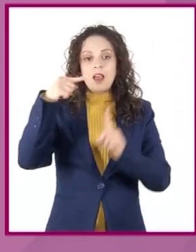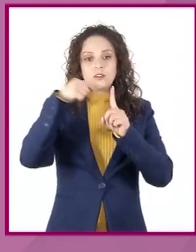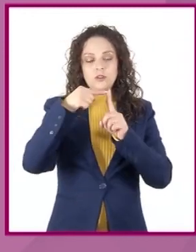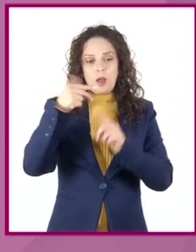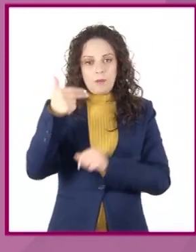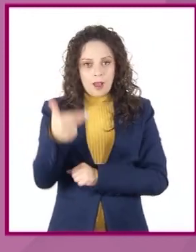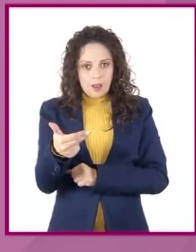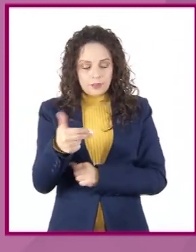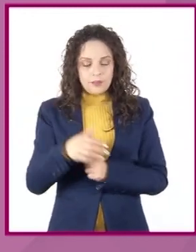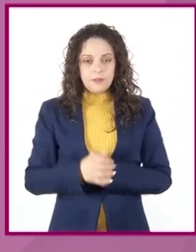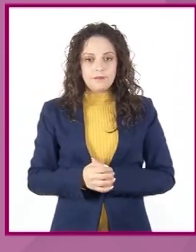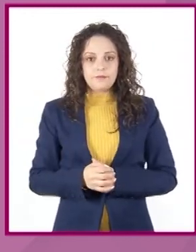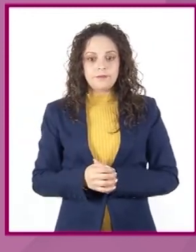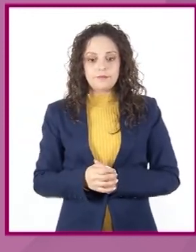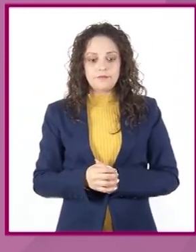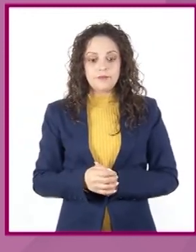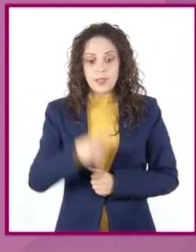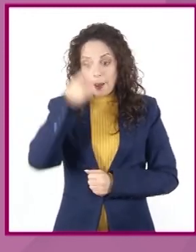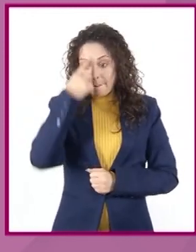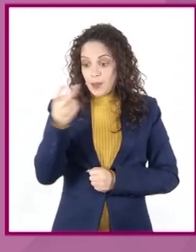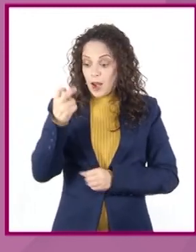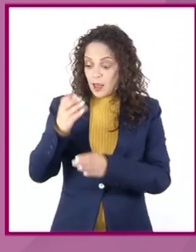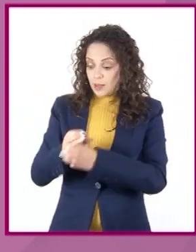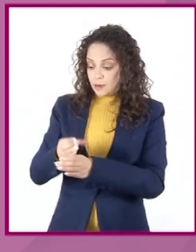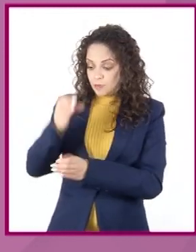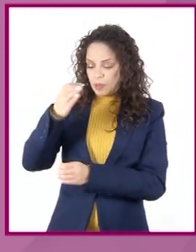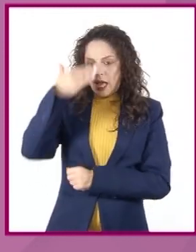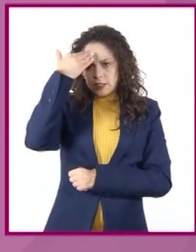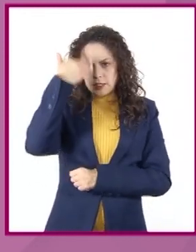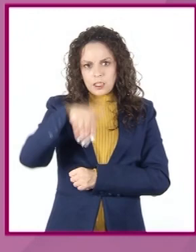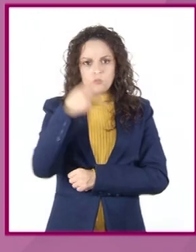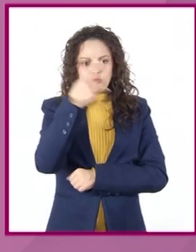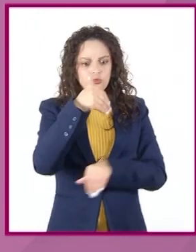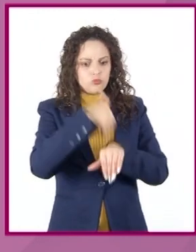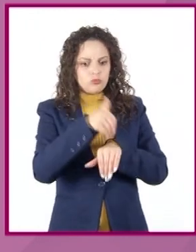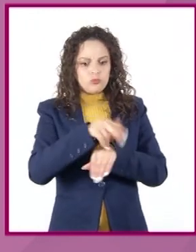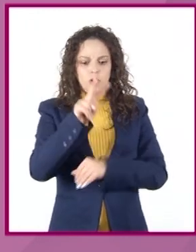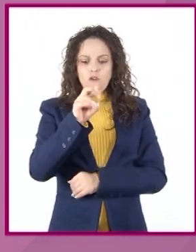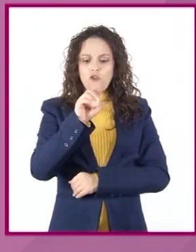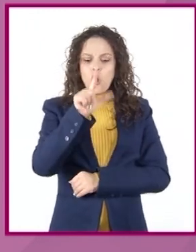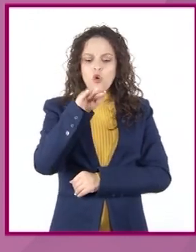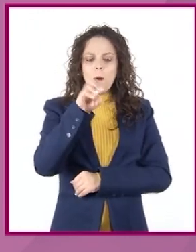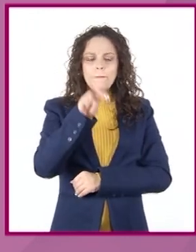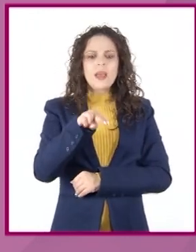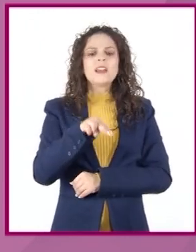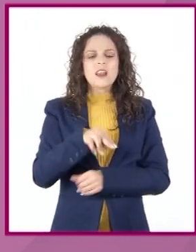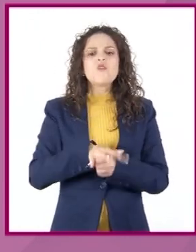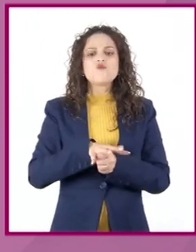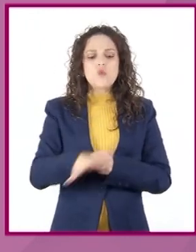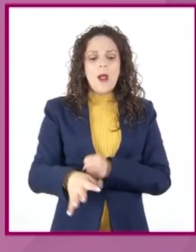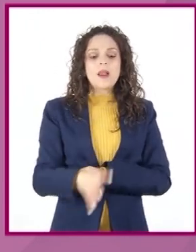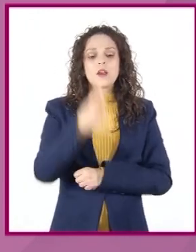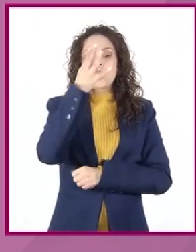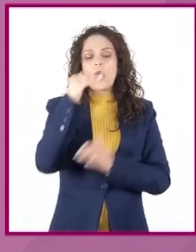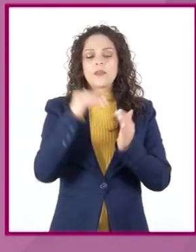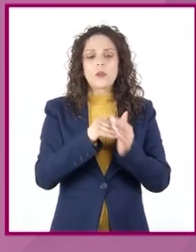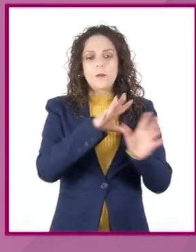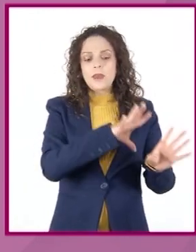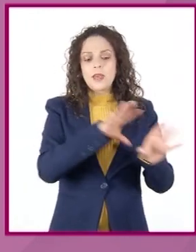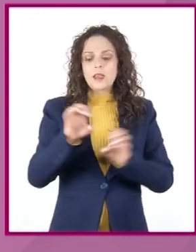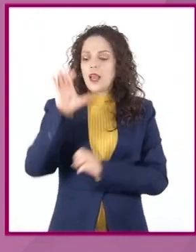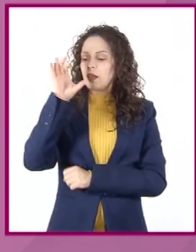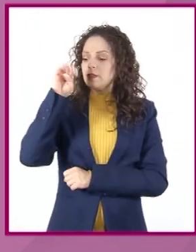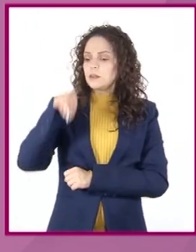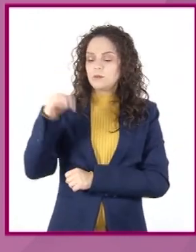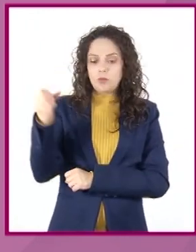altura. Para nuestro prisma, conocemos que el volumen es de 4.500 centímetros cúbicos y que su